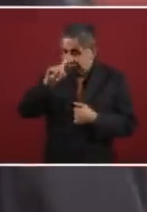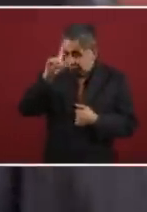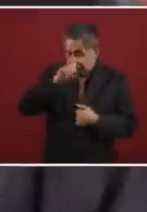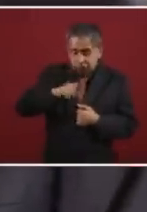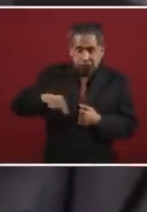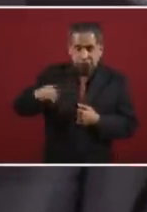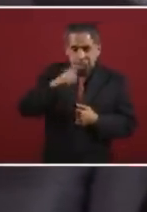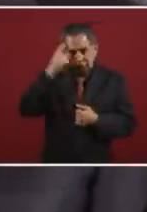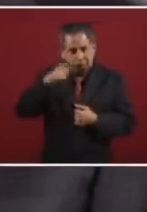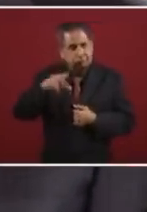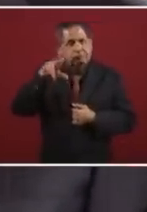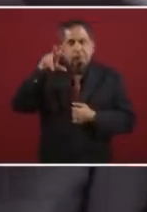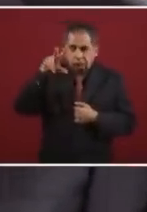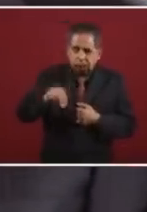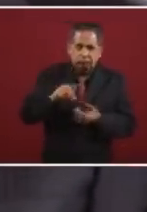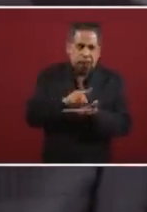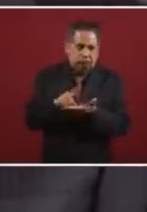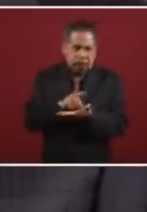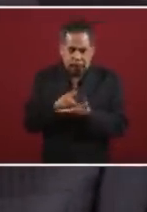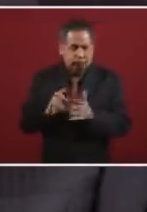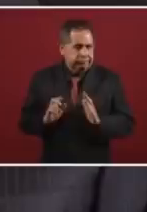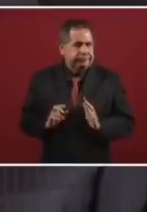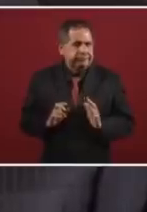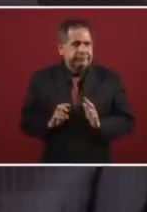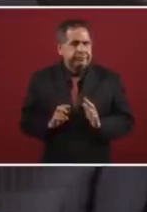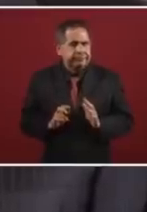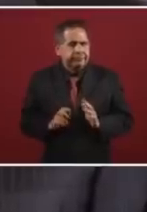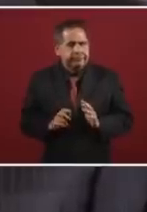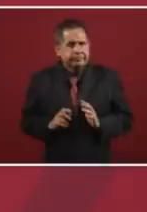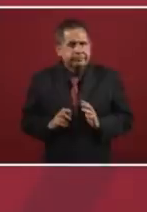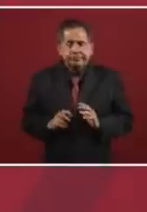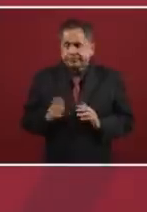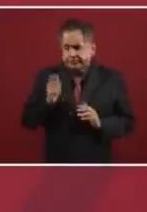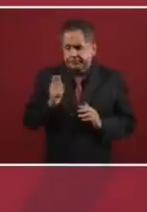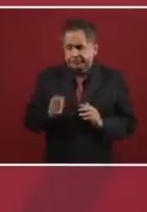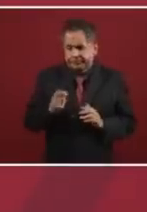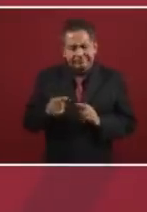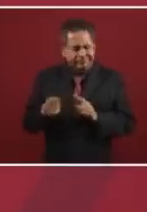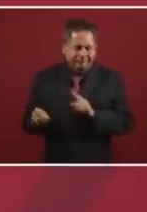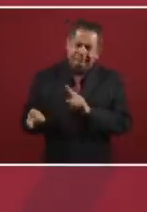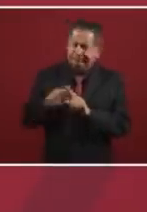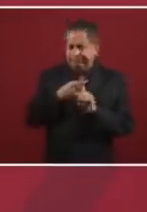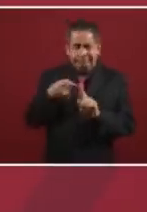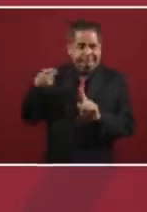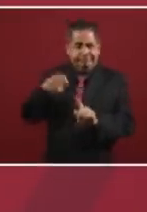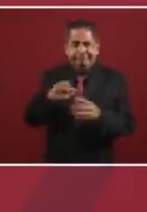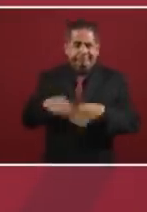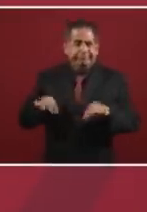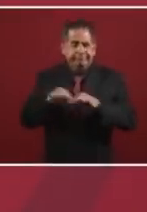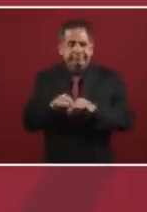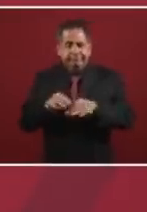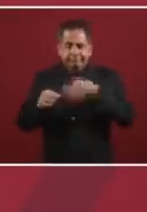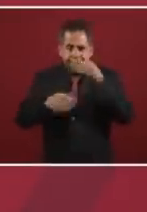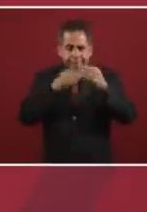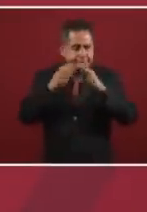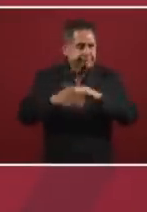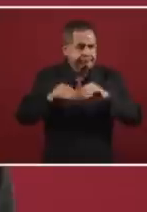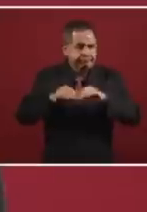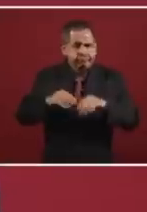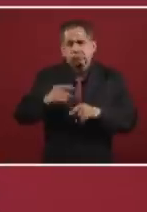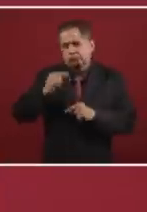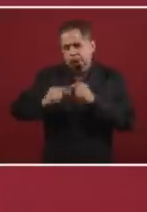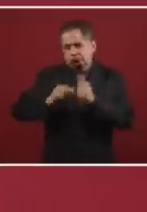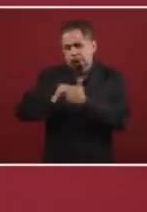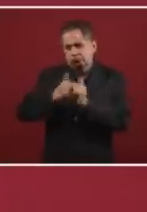en contra de las adicciones es prioritaria y se va a mejorar